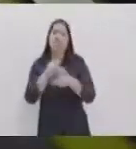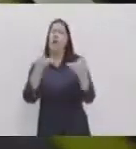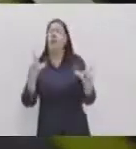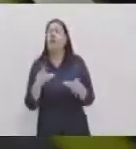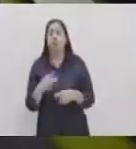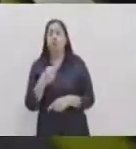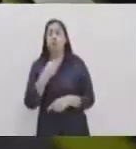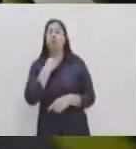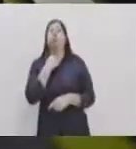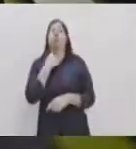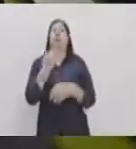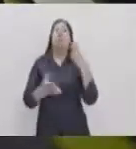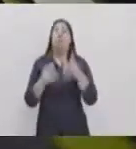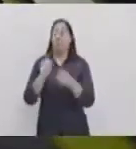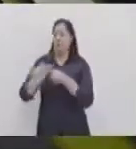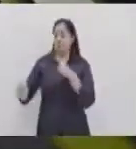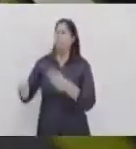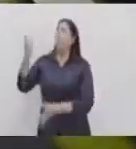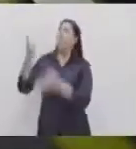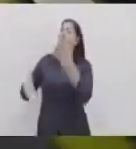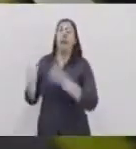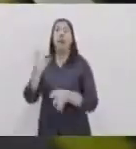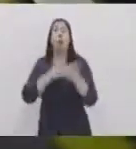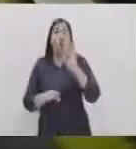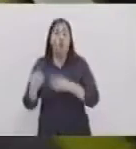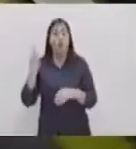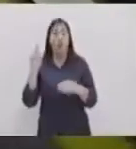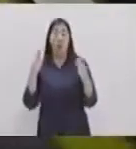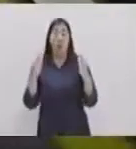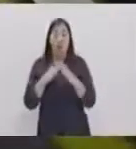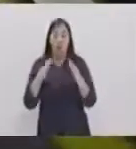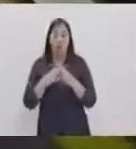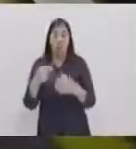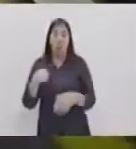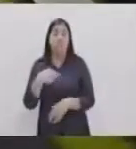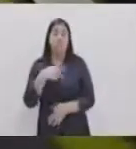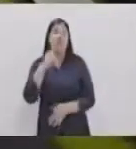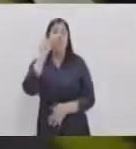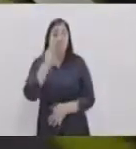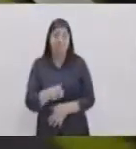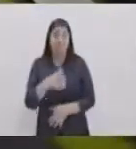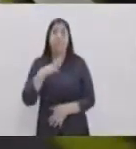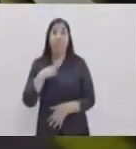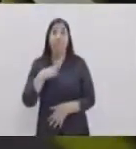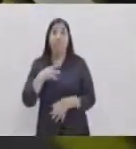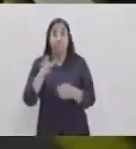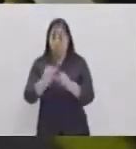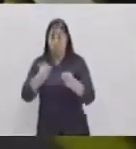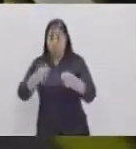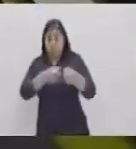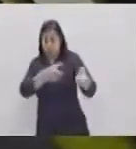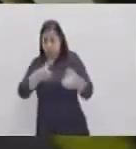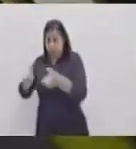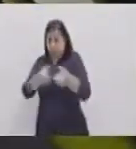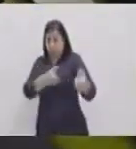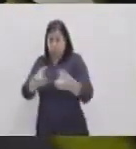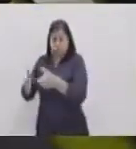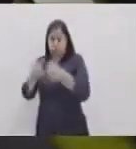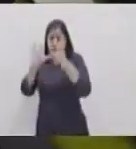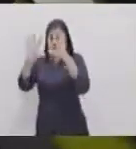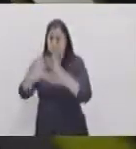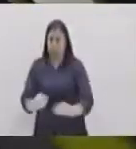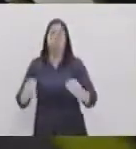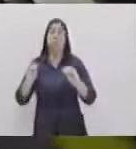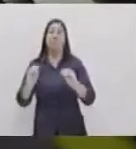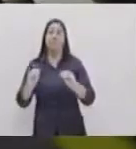se corren riesgos de incendios, o inclusive en nuestra casa, nosotros en casa deberíamos de tener un extintor. Si no tuviéramos a la